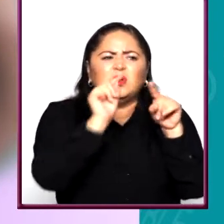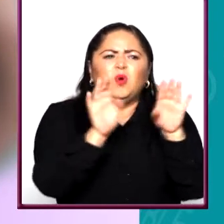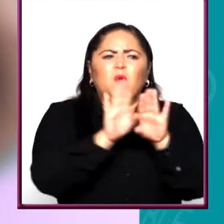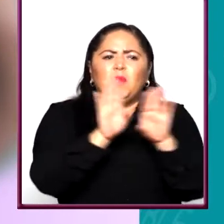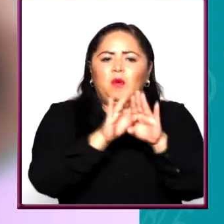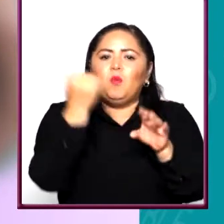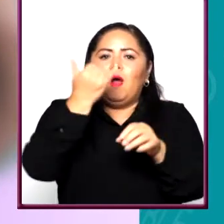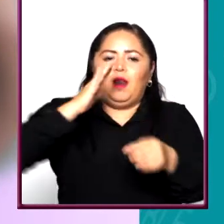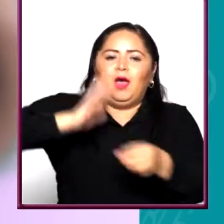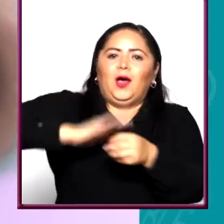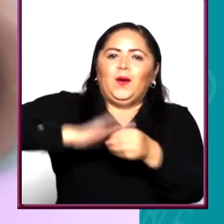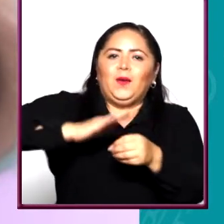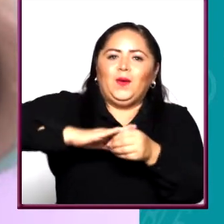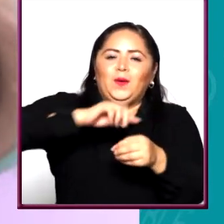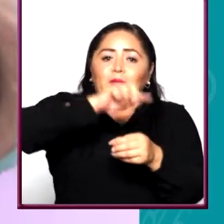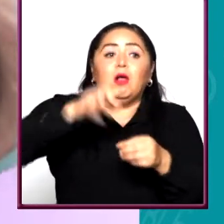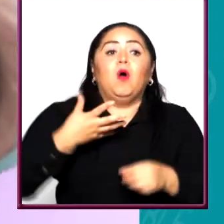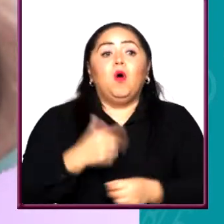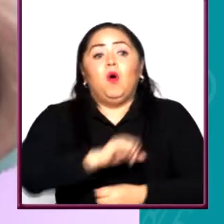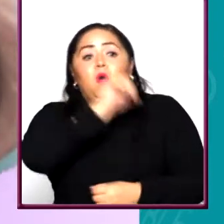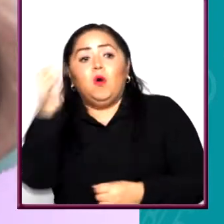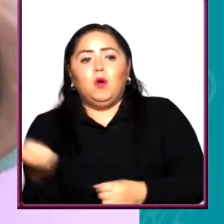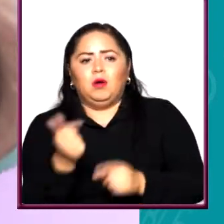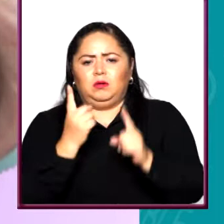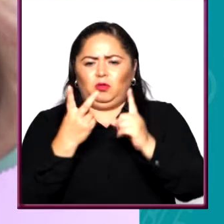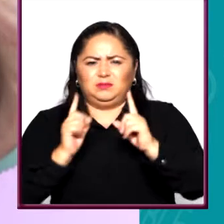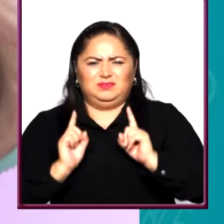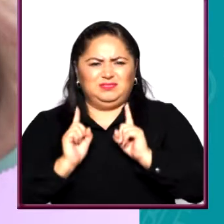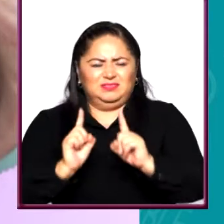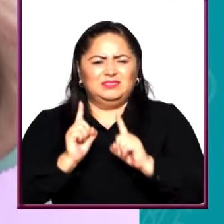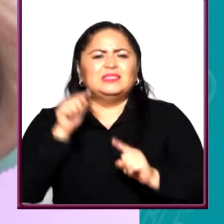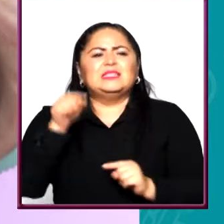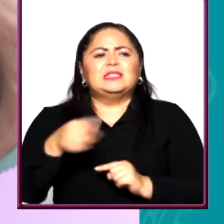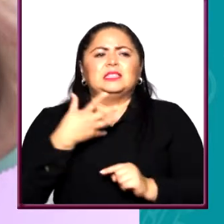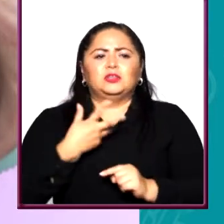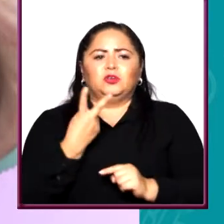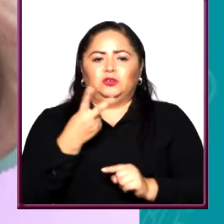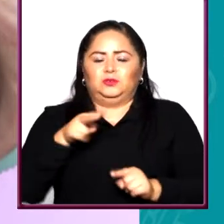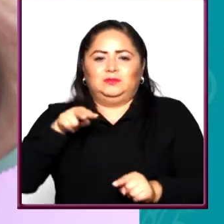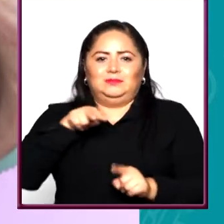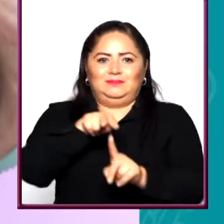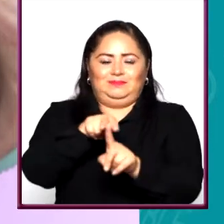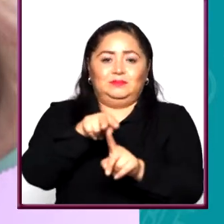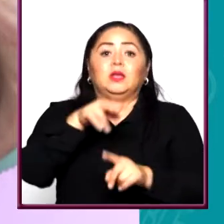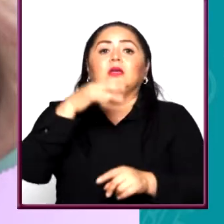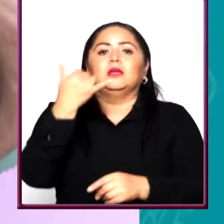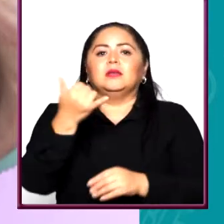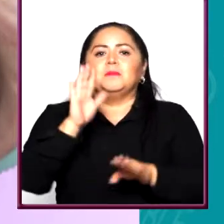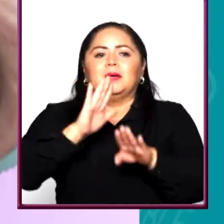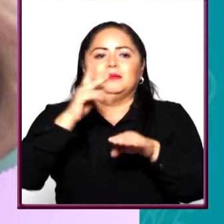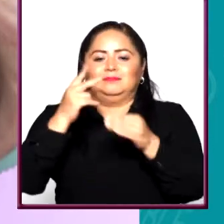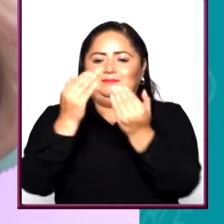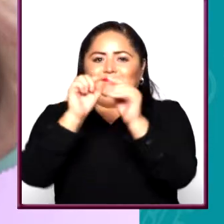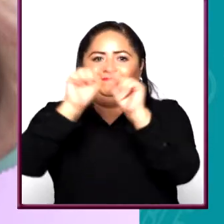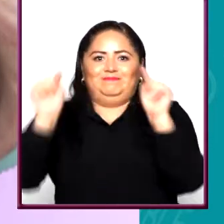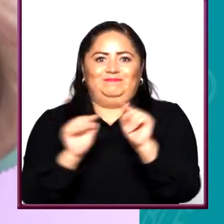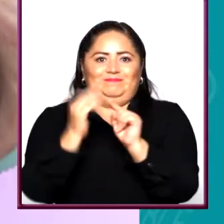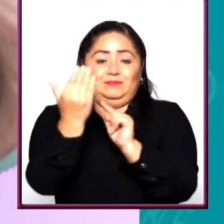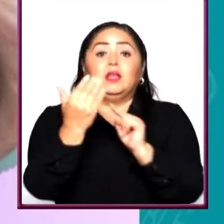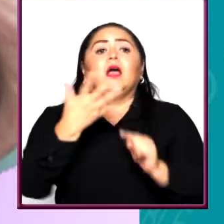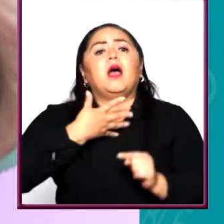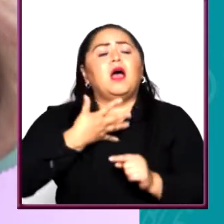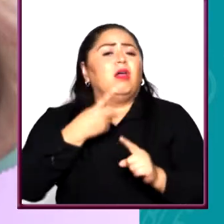orificios como una coladera. Y también está el himen tabicado, que presenta dos aberturas laterales y un tabique